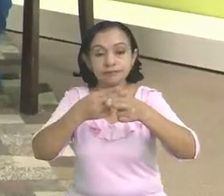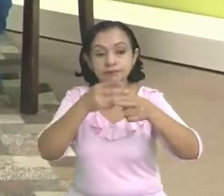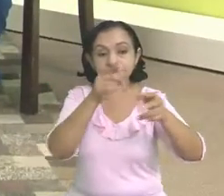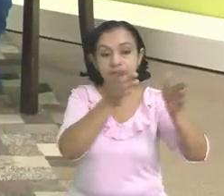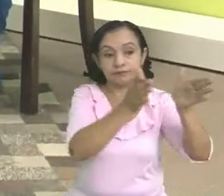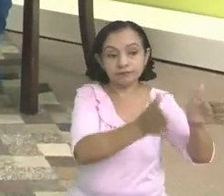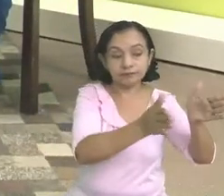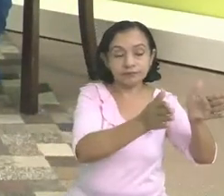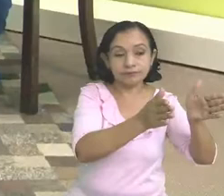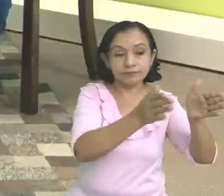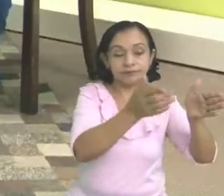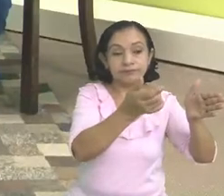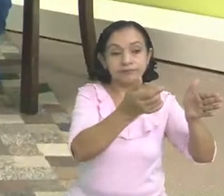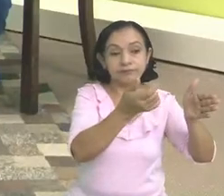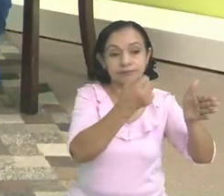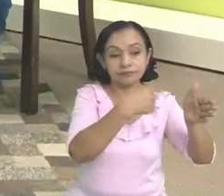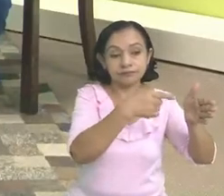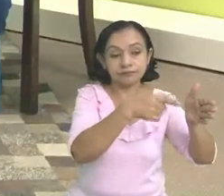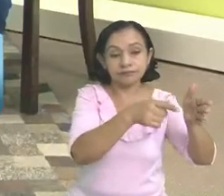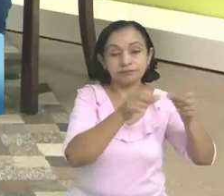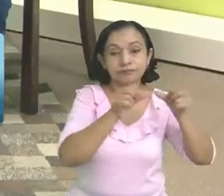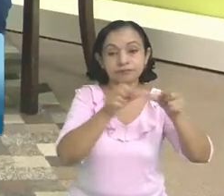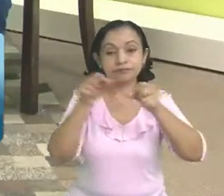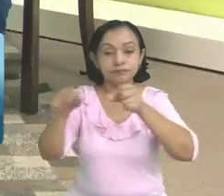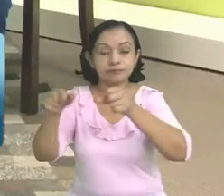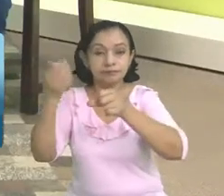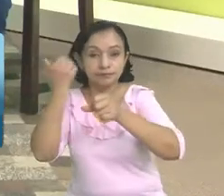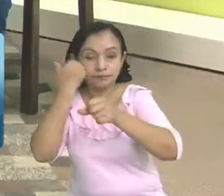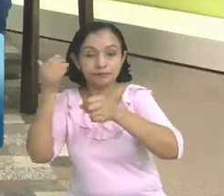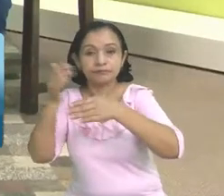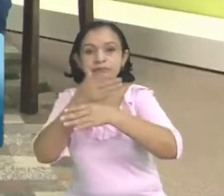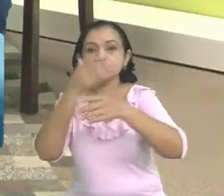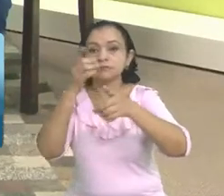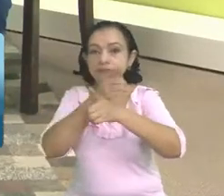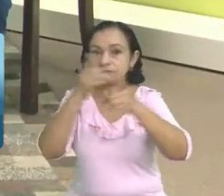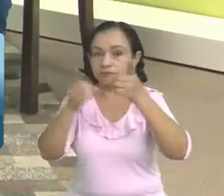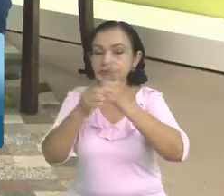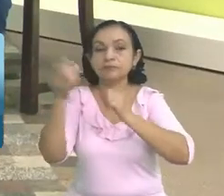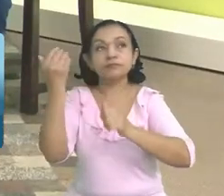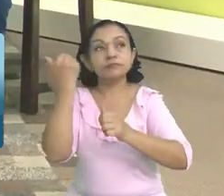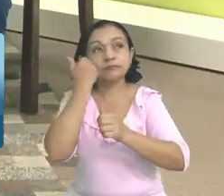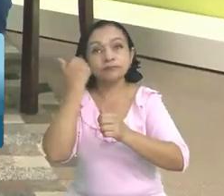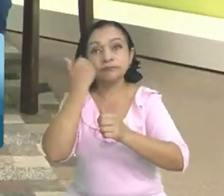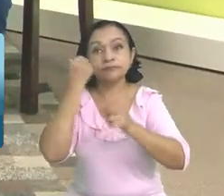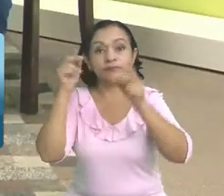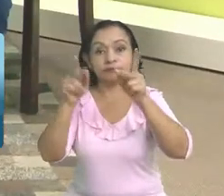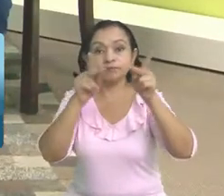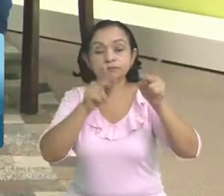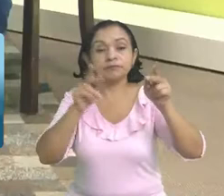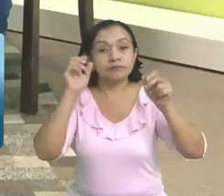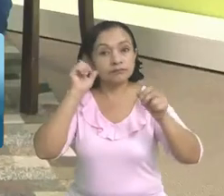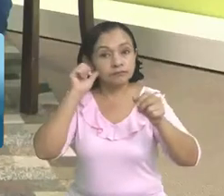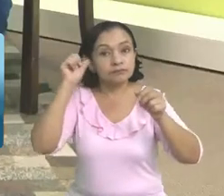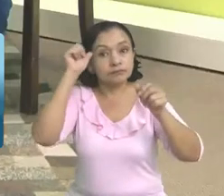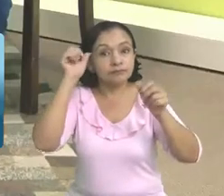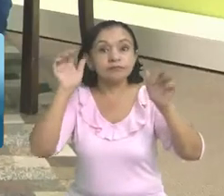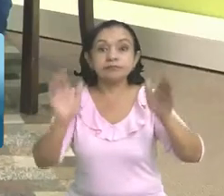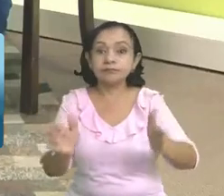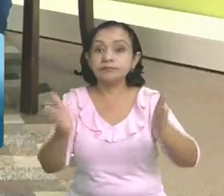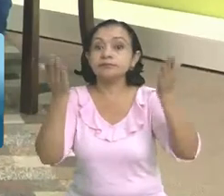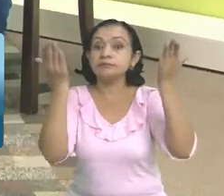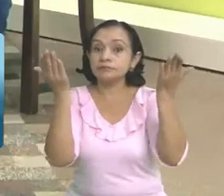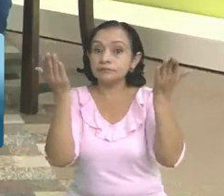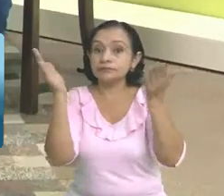pacientes crónicos. Igual, son enfermedades que se deben de tratar, que son de personas mayores, pero también se